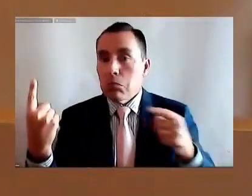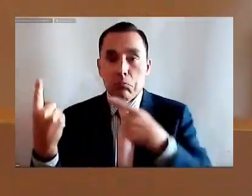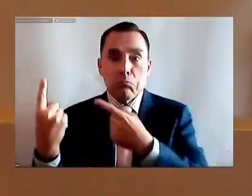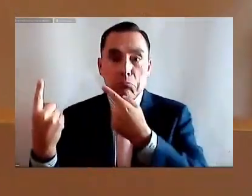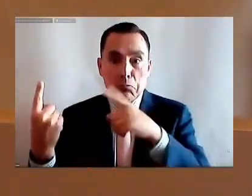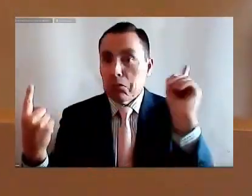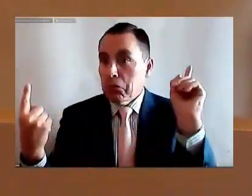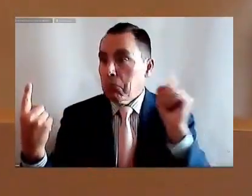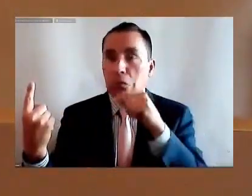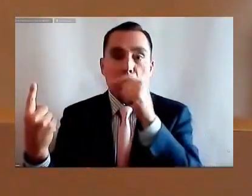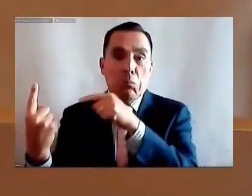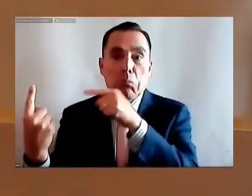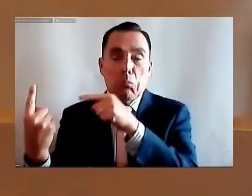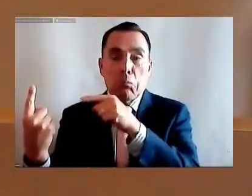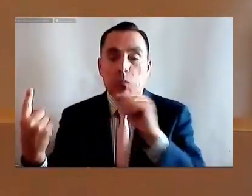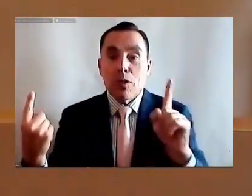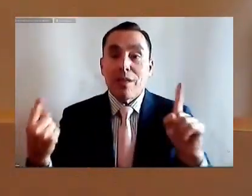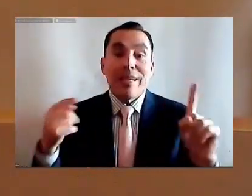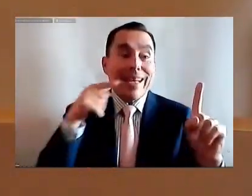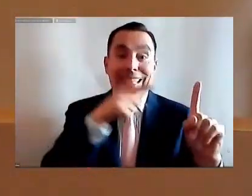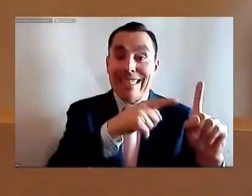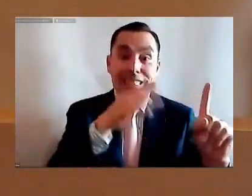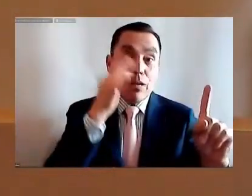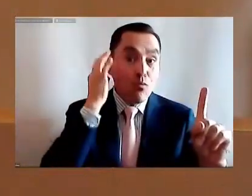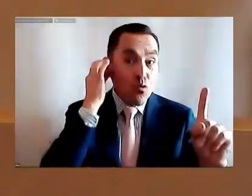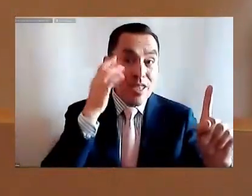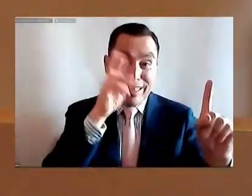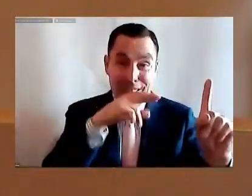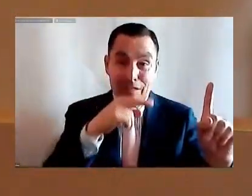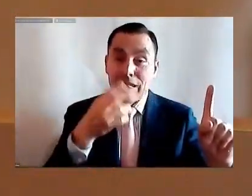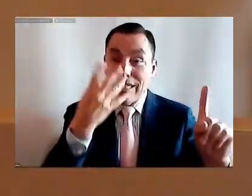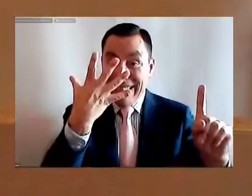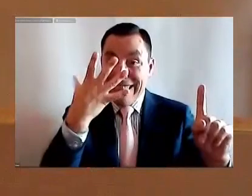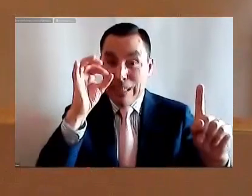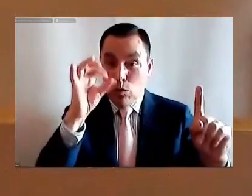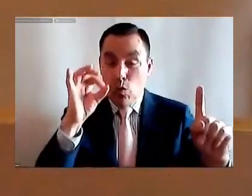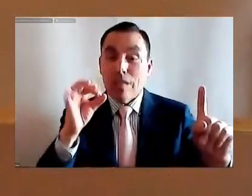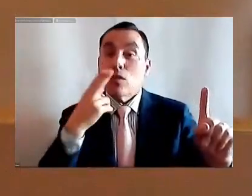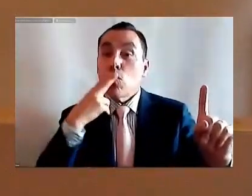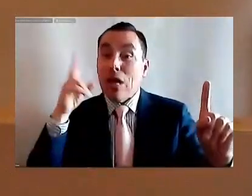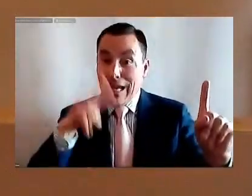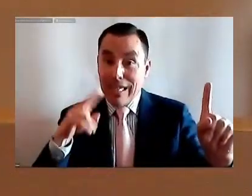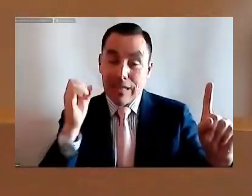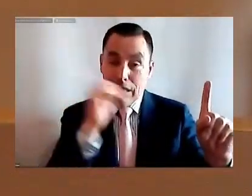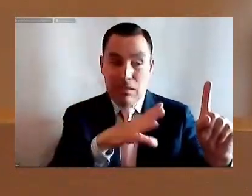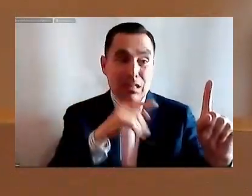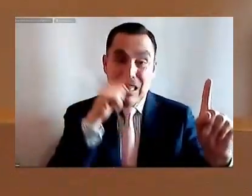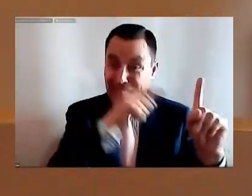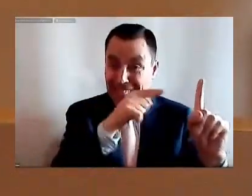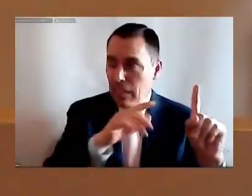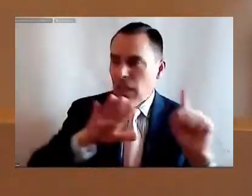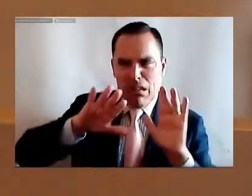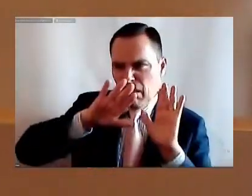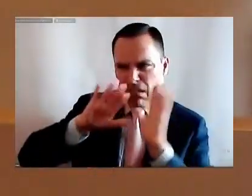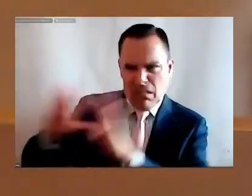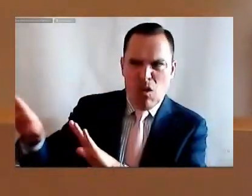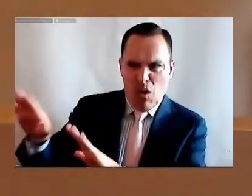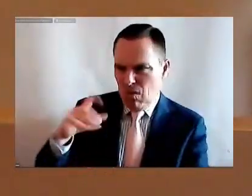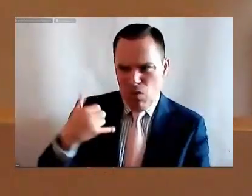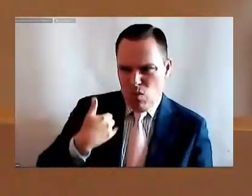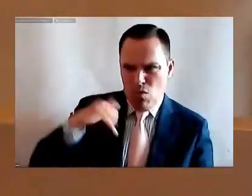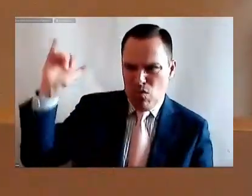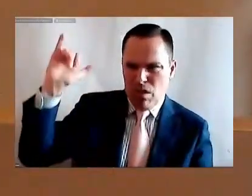dice, una mujer razonable que le han enviado 50 cartas de amor siendo que ella ha hecho presente que no tiene ningún interés en tener nada con esta